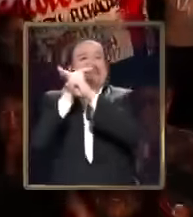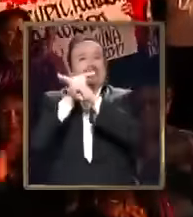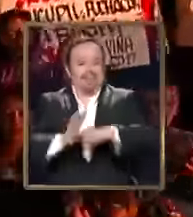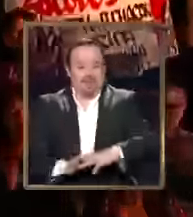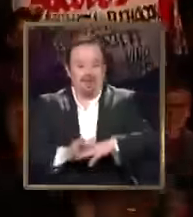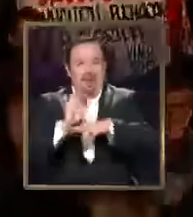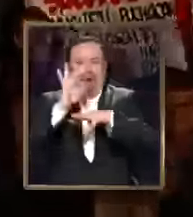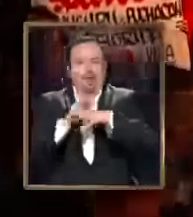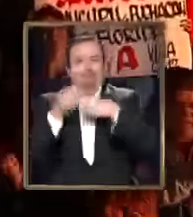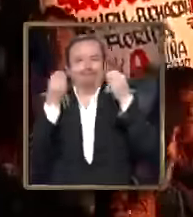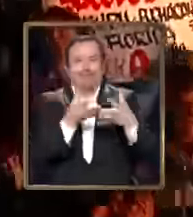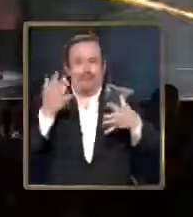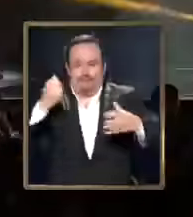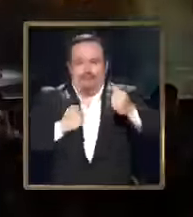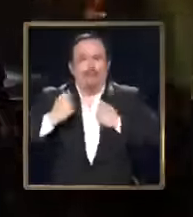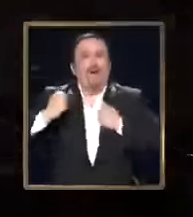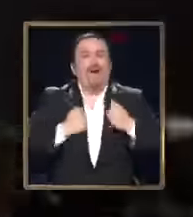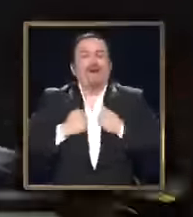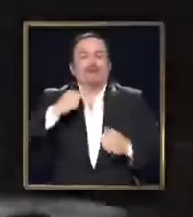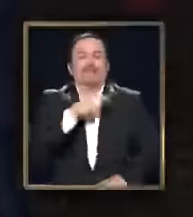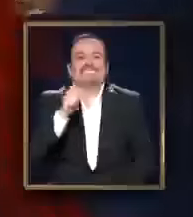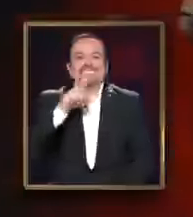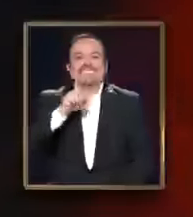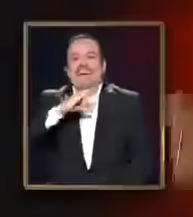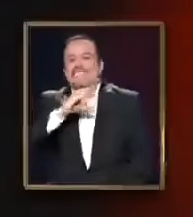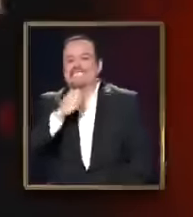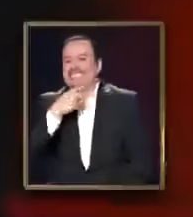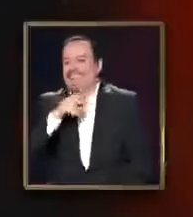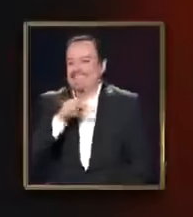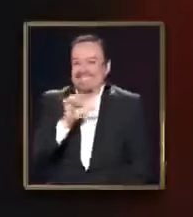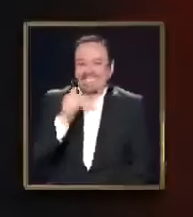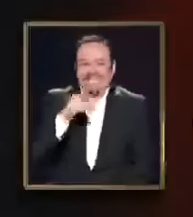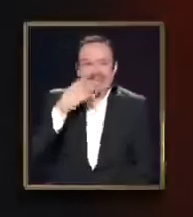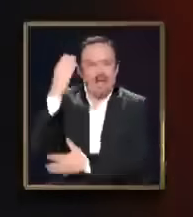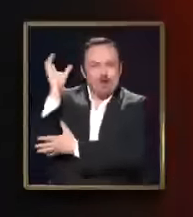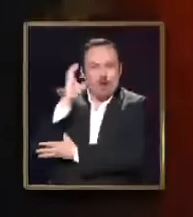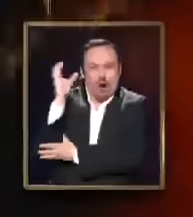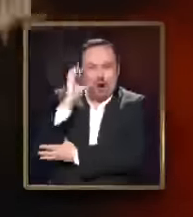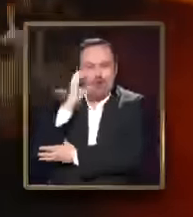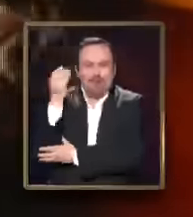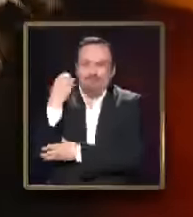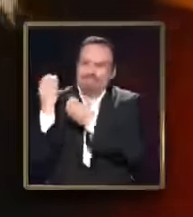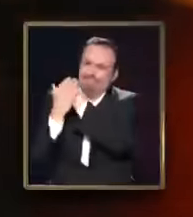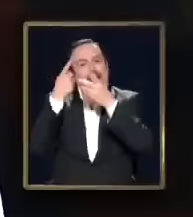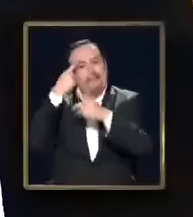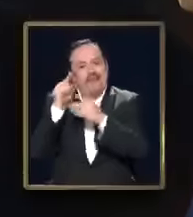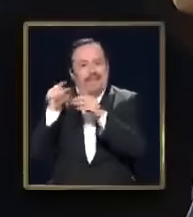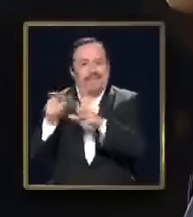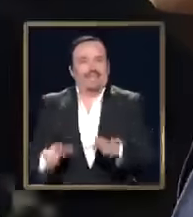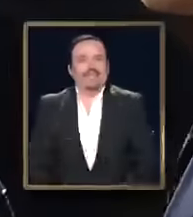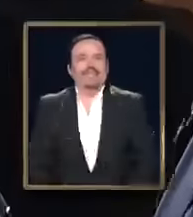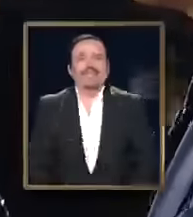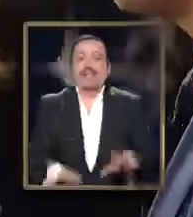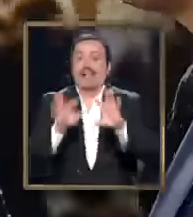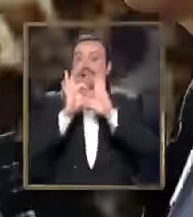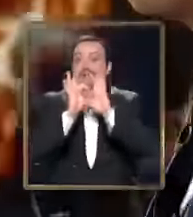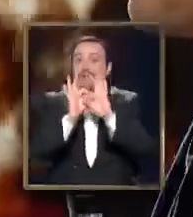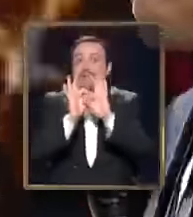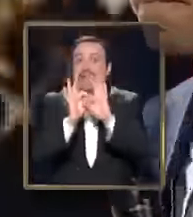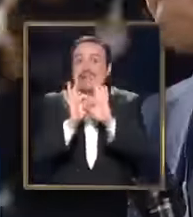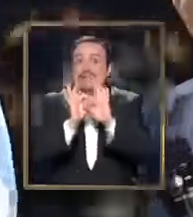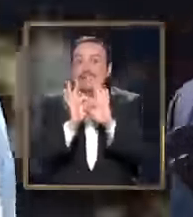adaptar su número a la idiosincrasia chilena. Exacto. Se notaba que él manejaba modismos chilenos, en ese sentido se supo asesorar por la organización, por libretistas, y fue un buen